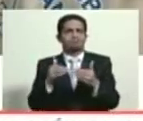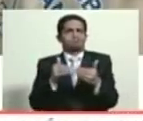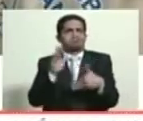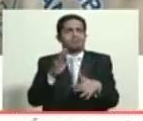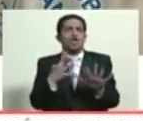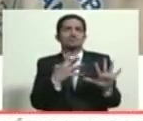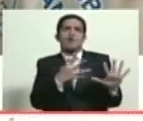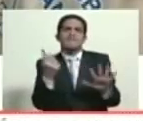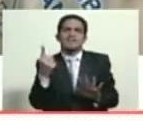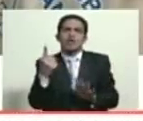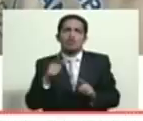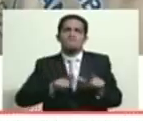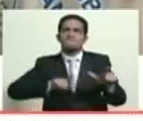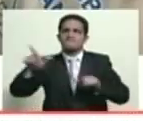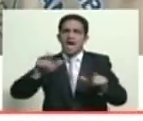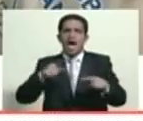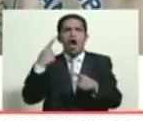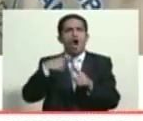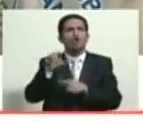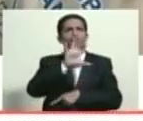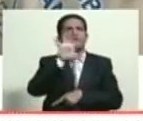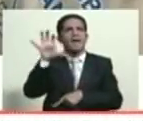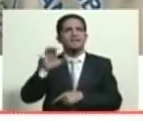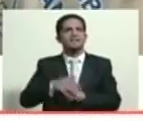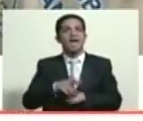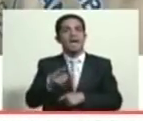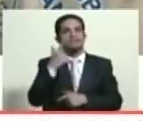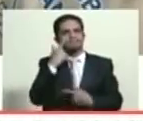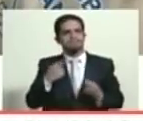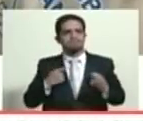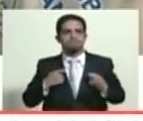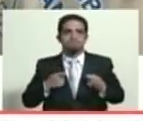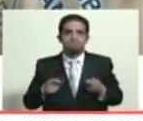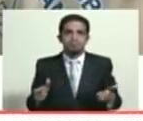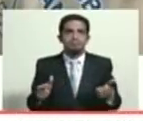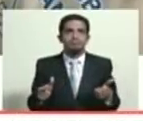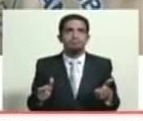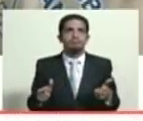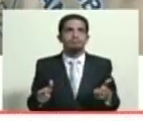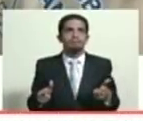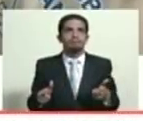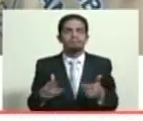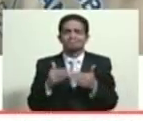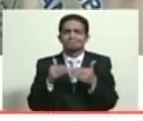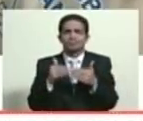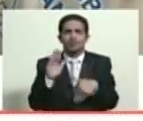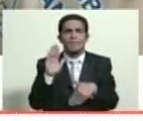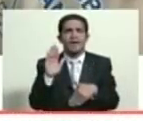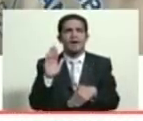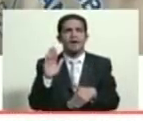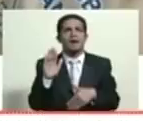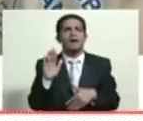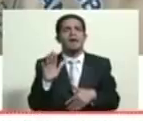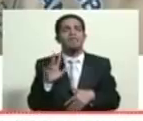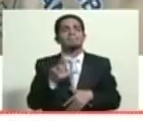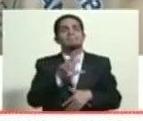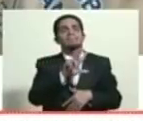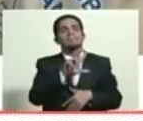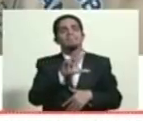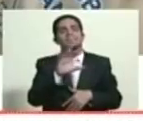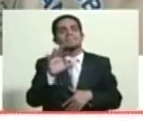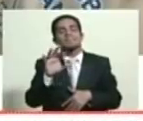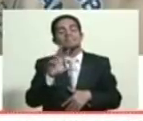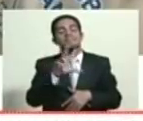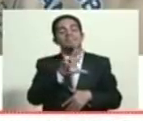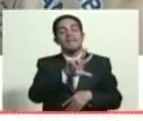territorio nacional, con un costo de boletería que supera los